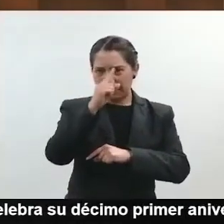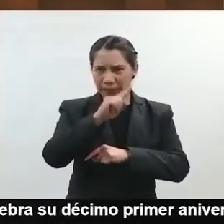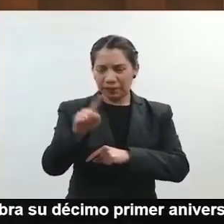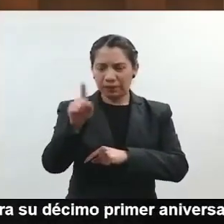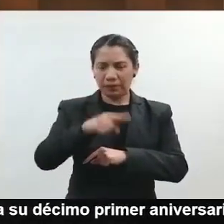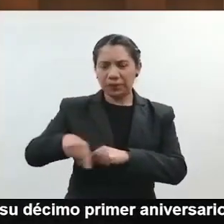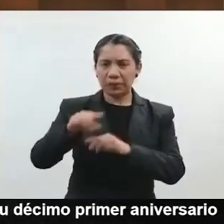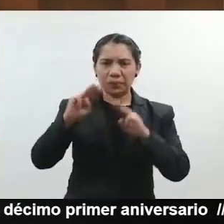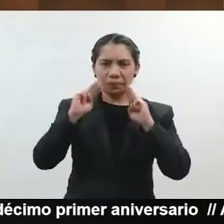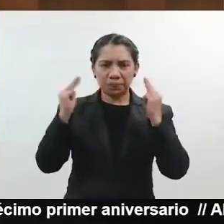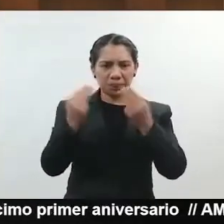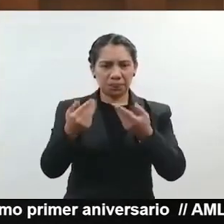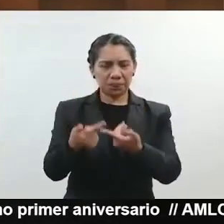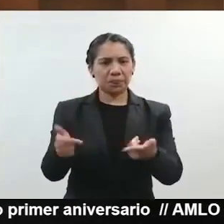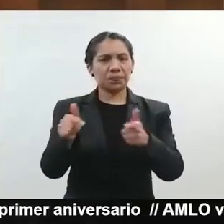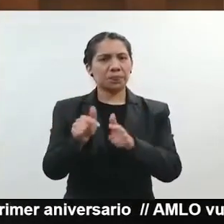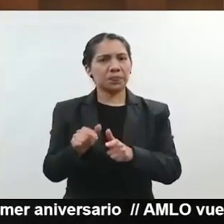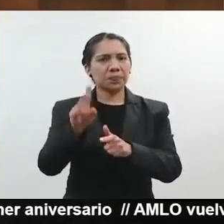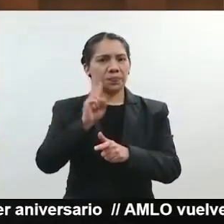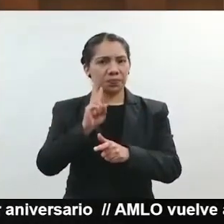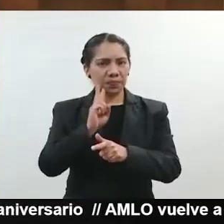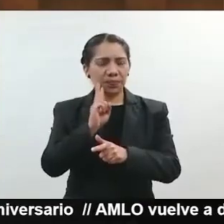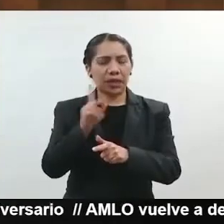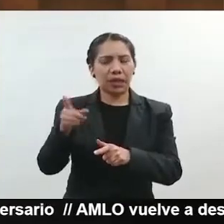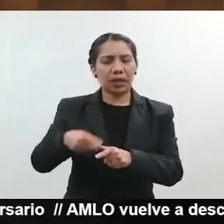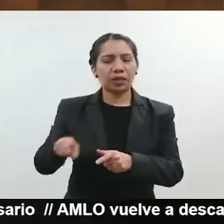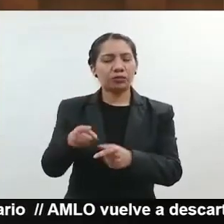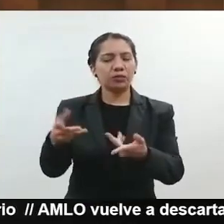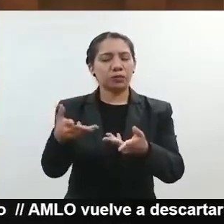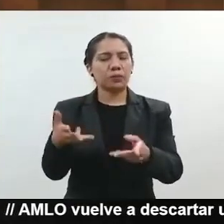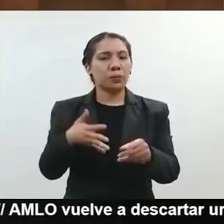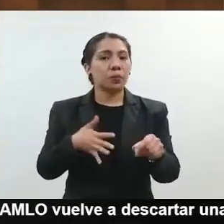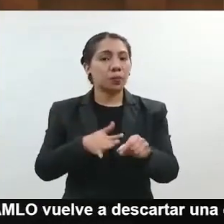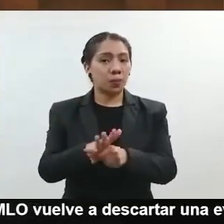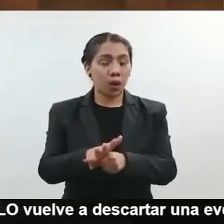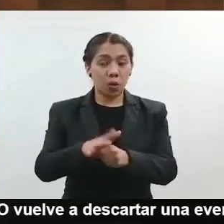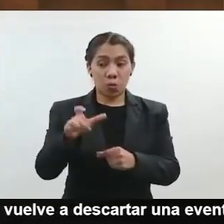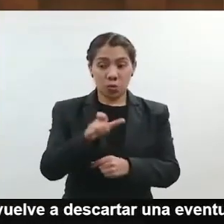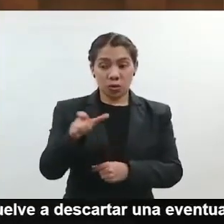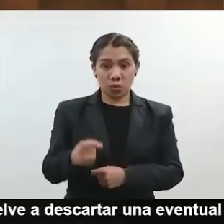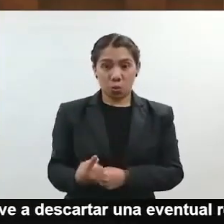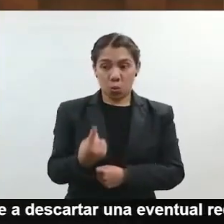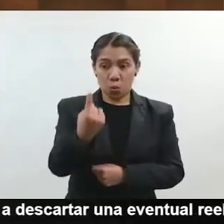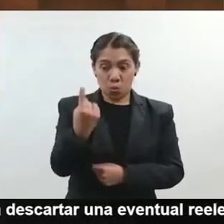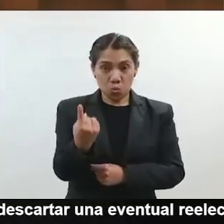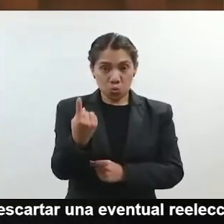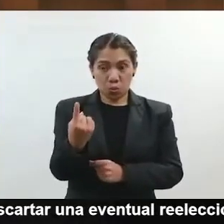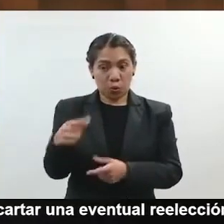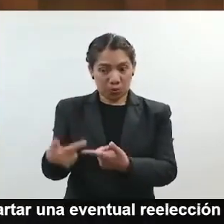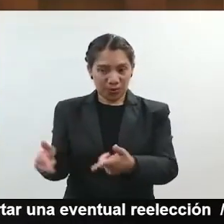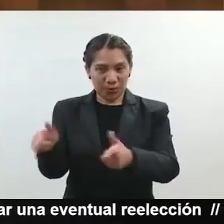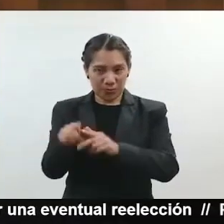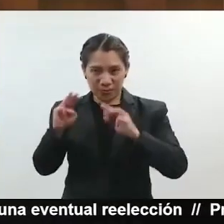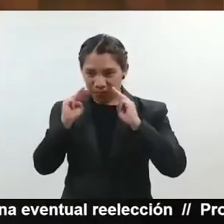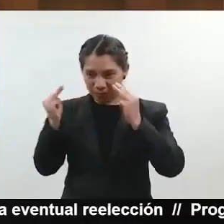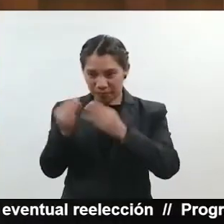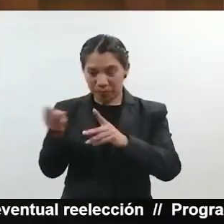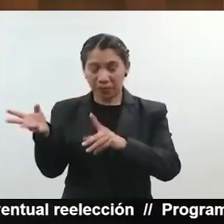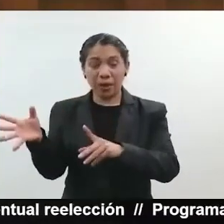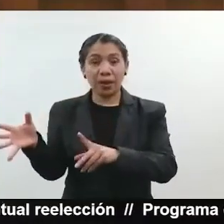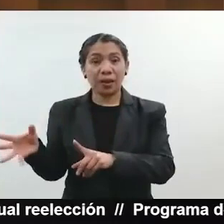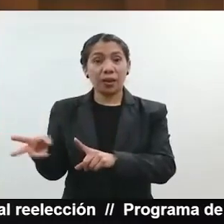la reacción de la red criminal cuando alguno de sus miembros era capturado y la coordinación